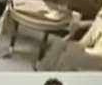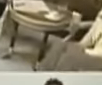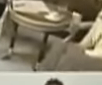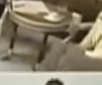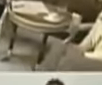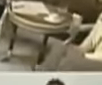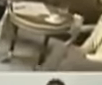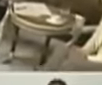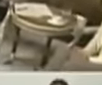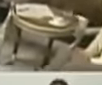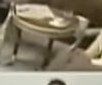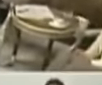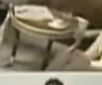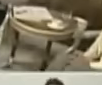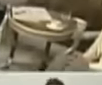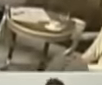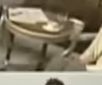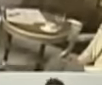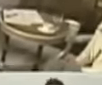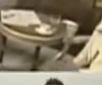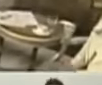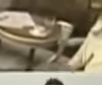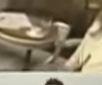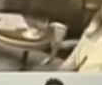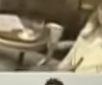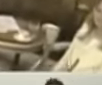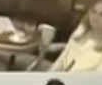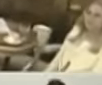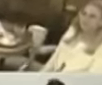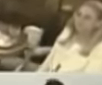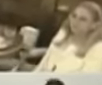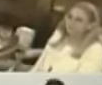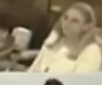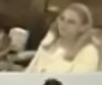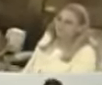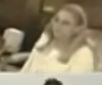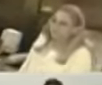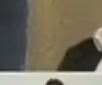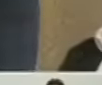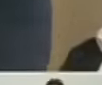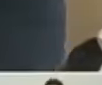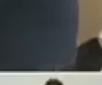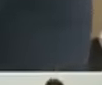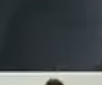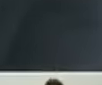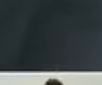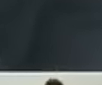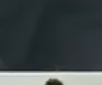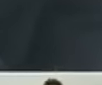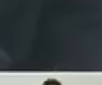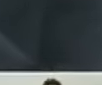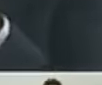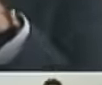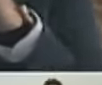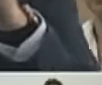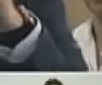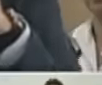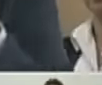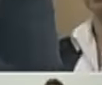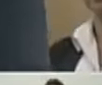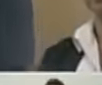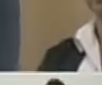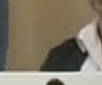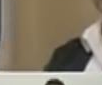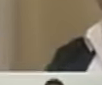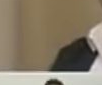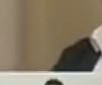un ejemplo para, de una vez por todas, el despunte de lo que tiene que ser la economía en Venezuela. Y decirle también, escuchaba